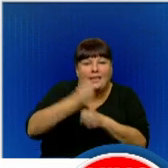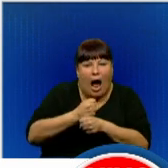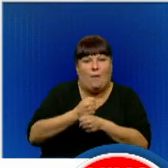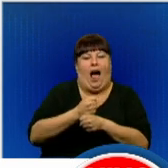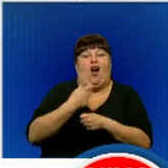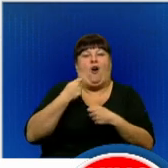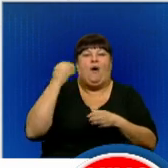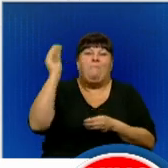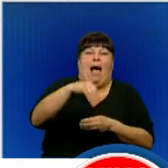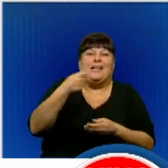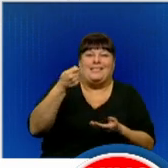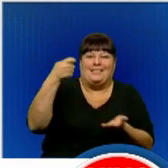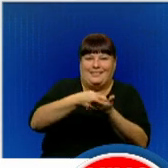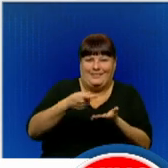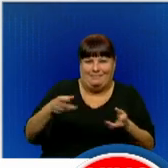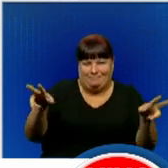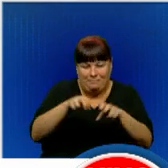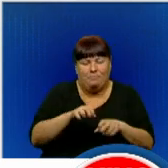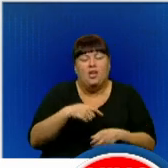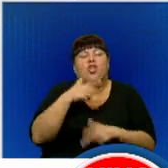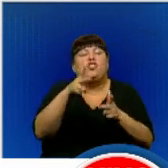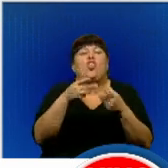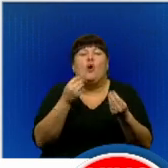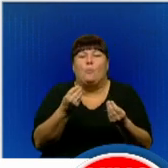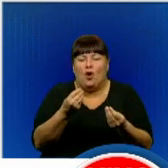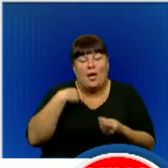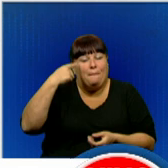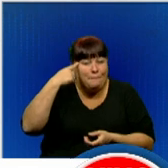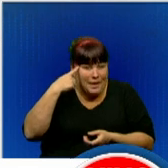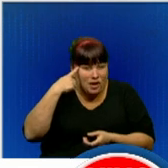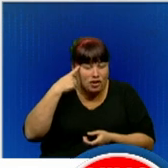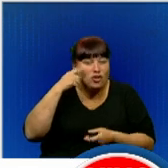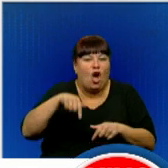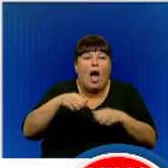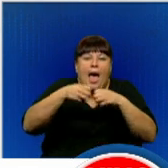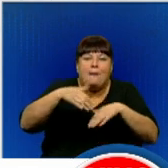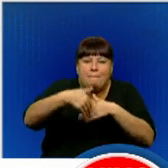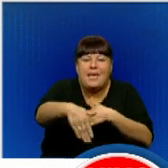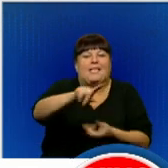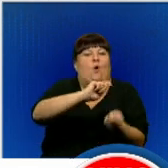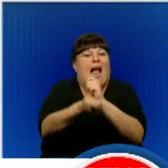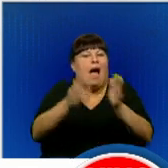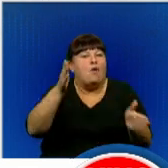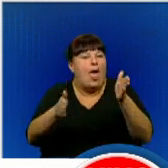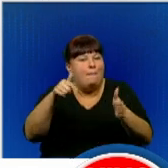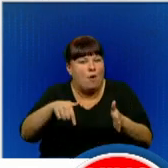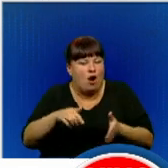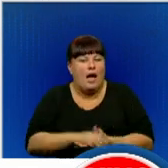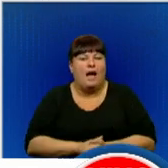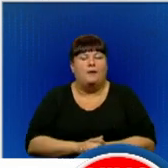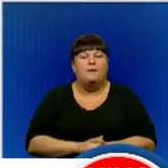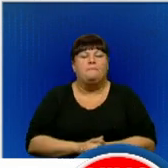agregación de valor yo digo todo esto porque él creo que estamos comenzando un cambio de época presidente